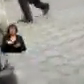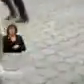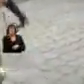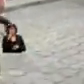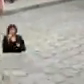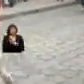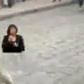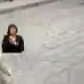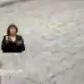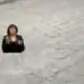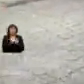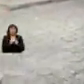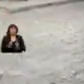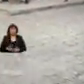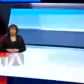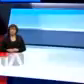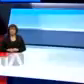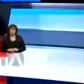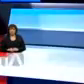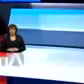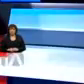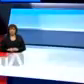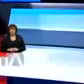Daniela Valencia, 24 horas.